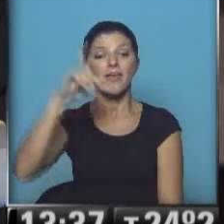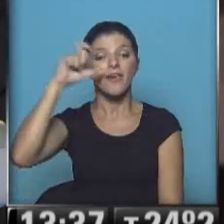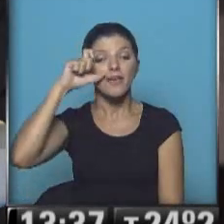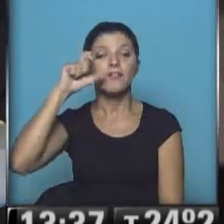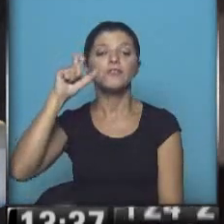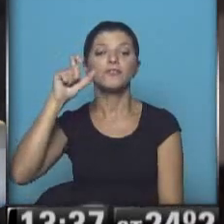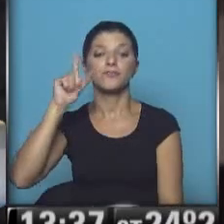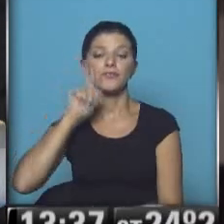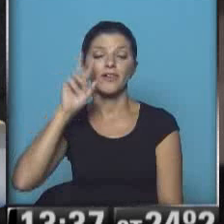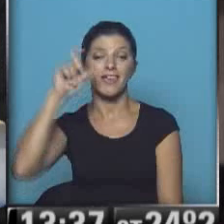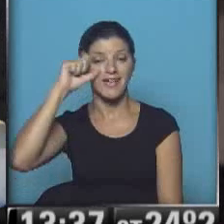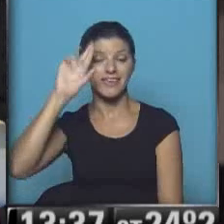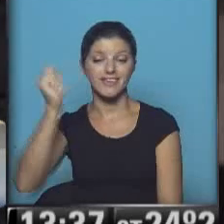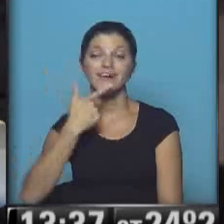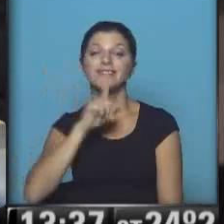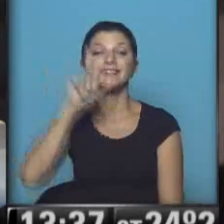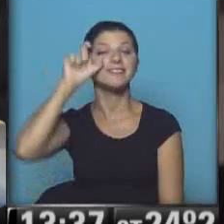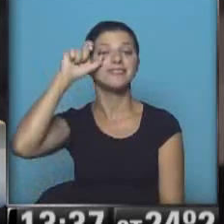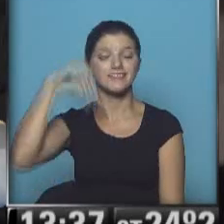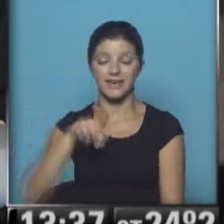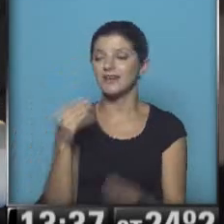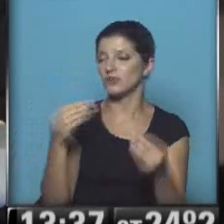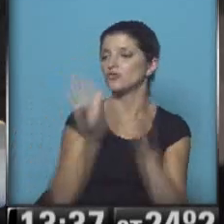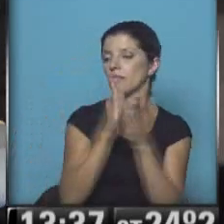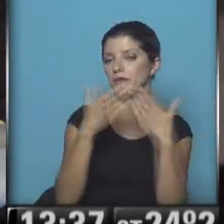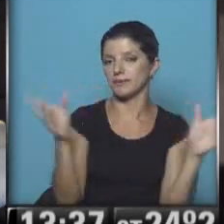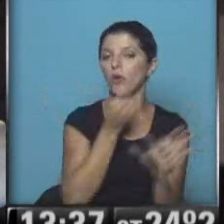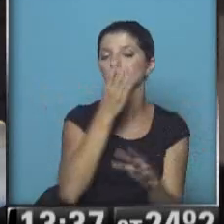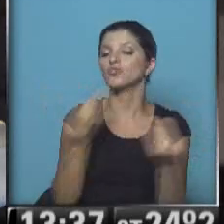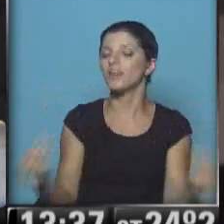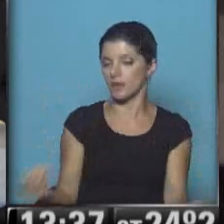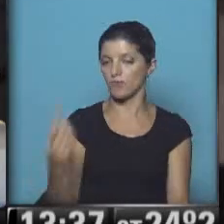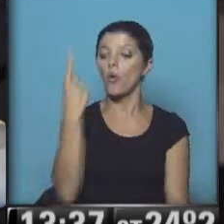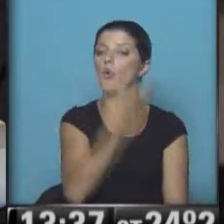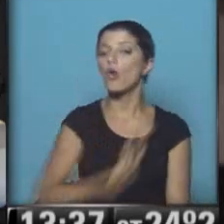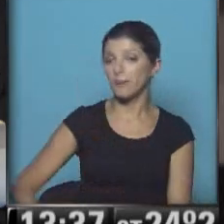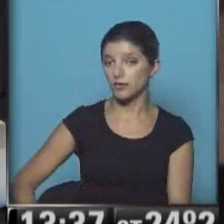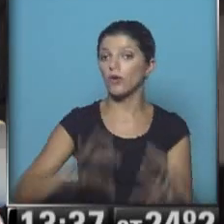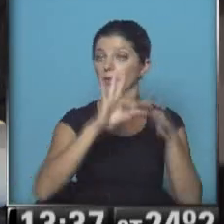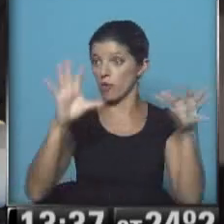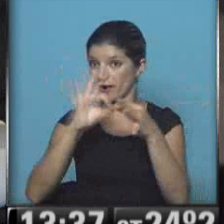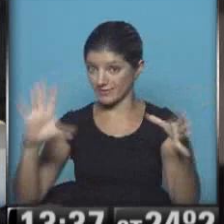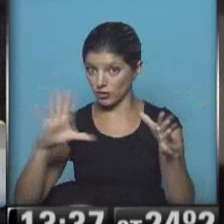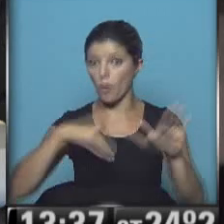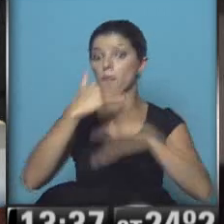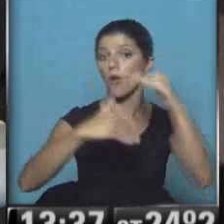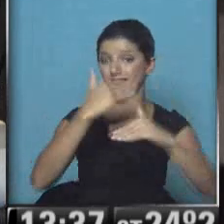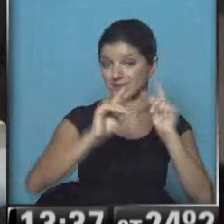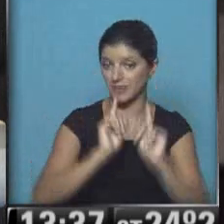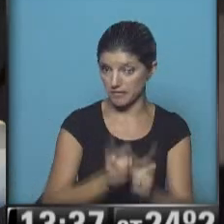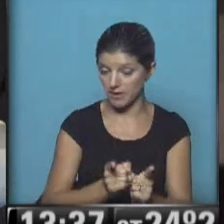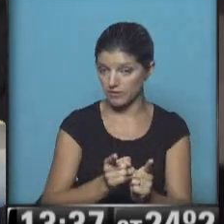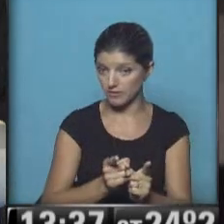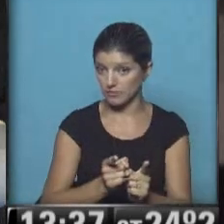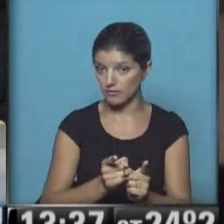expresión o sea qué tienen que hacer los gobiernos democráticos varios de estos progresistas en este que en este último